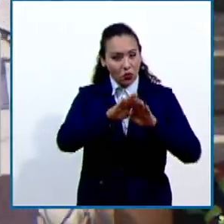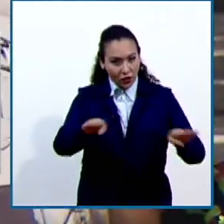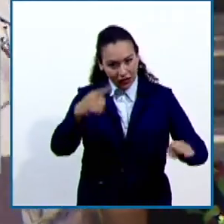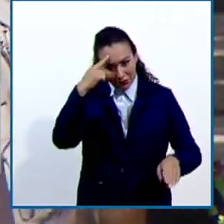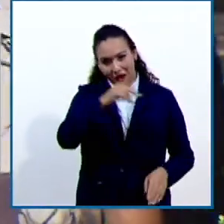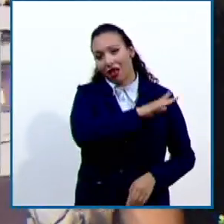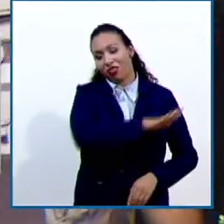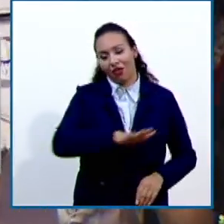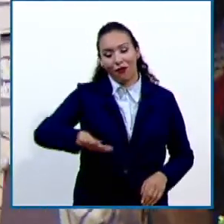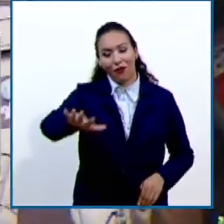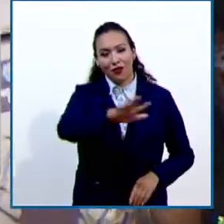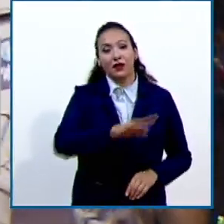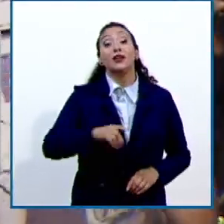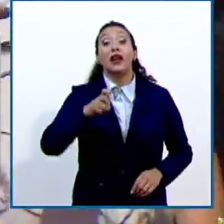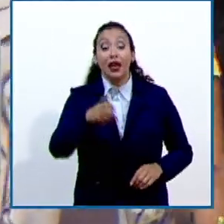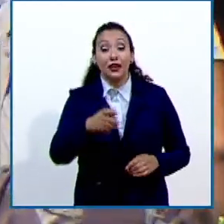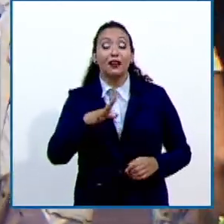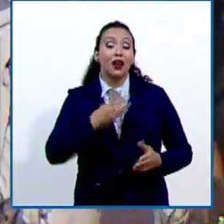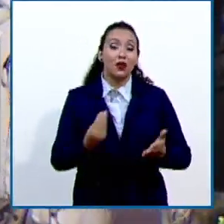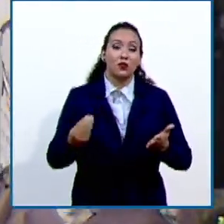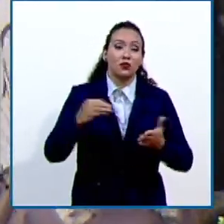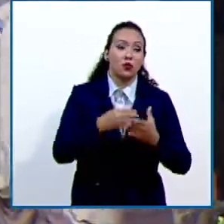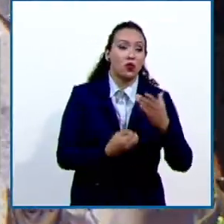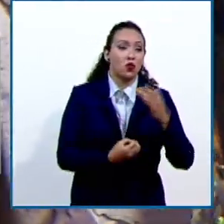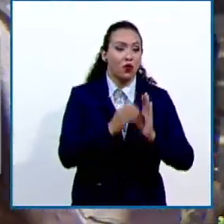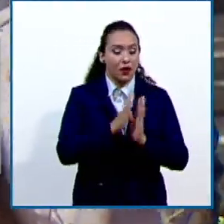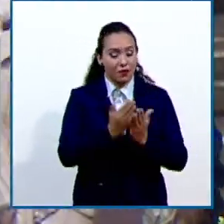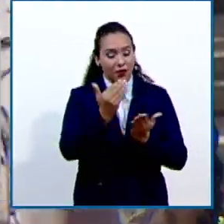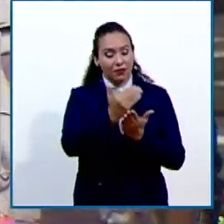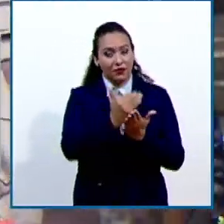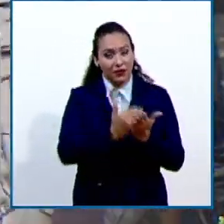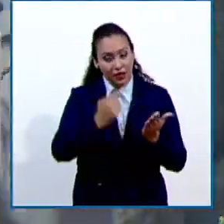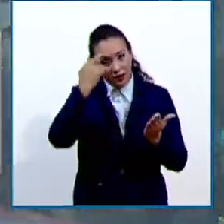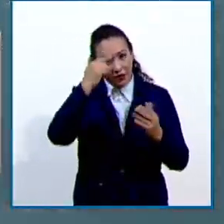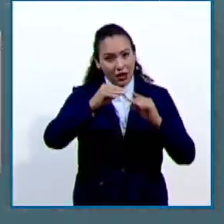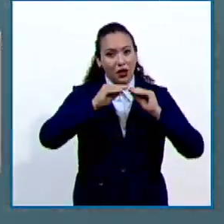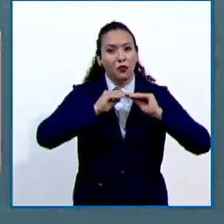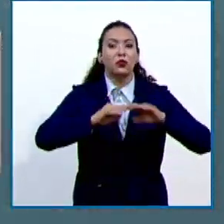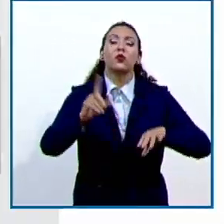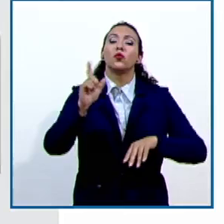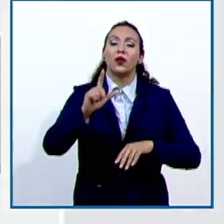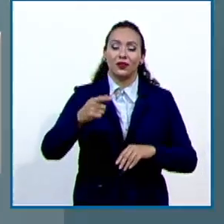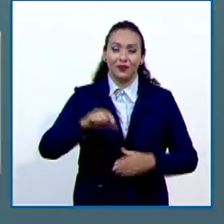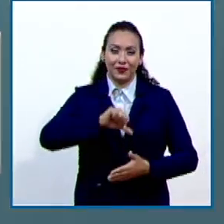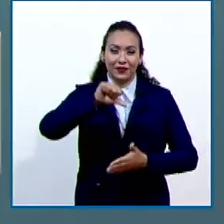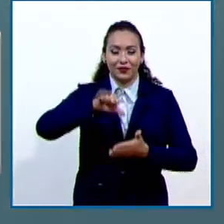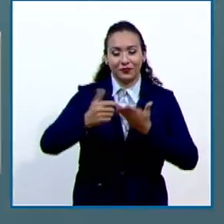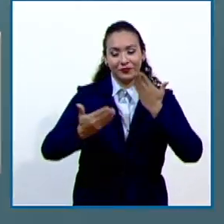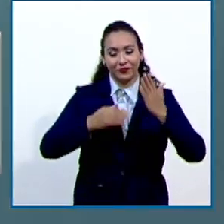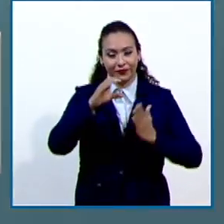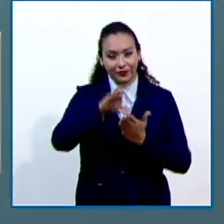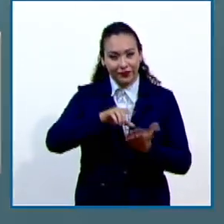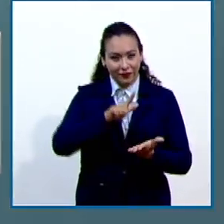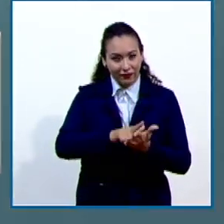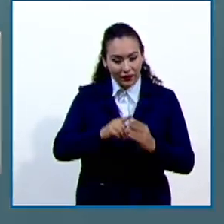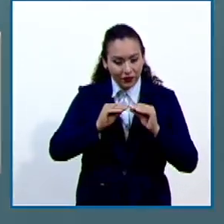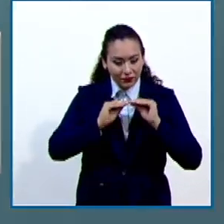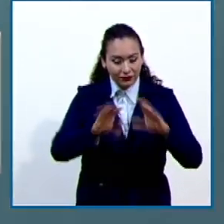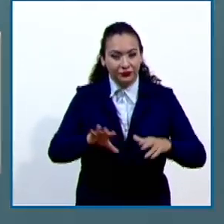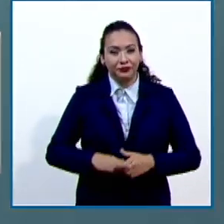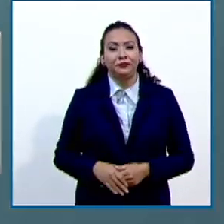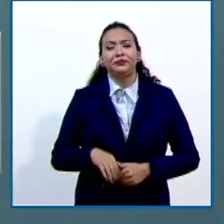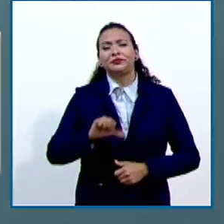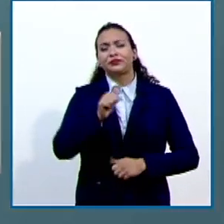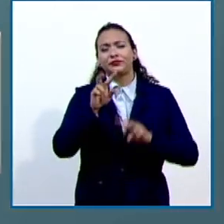están recopilados en la nueva publicación de los Cuadernos de Jurisprudencia editada por el Centro de Estudios Constitucionales. Entre